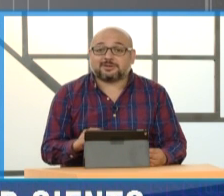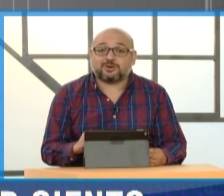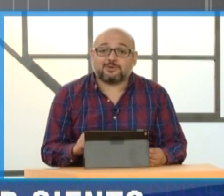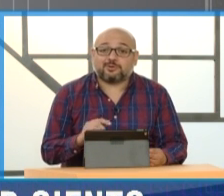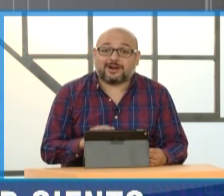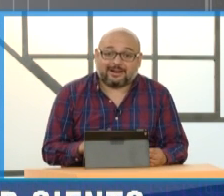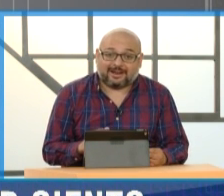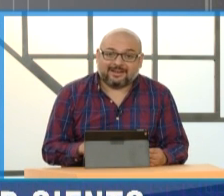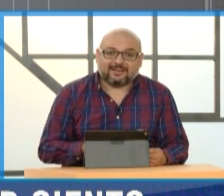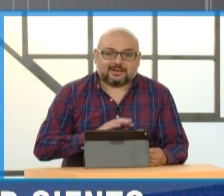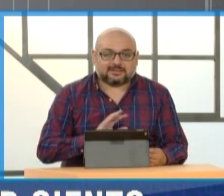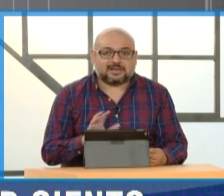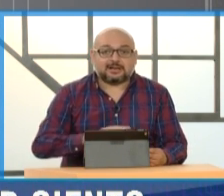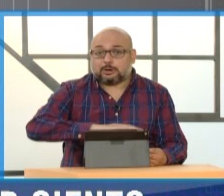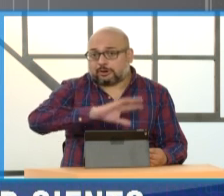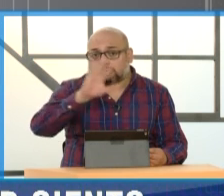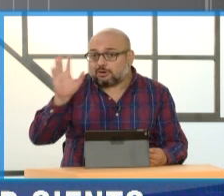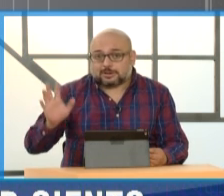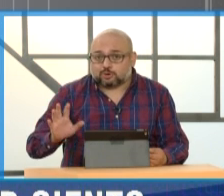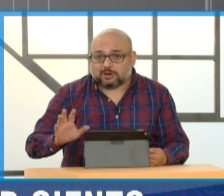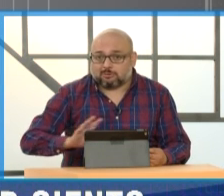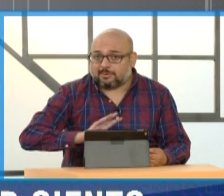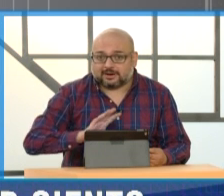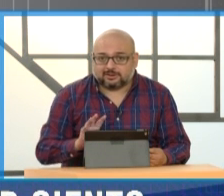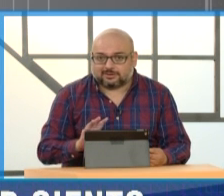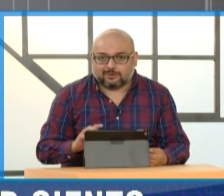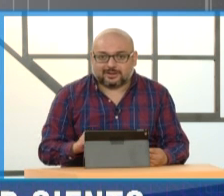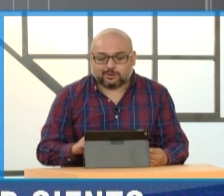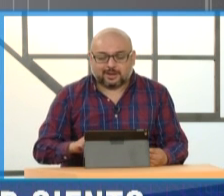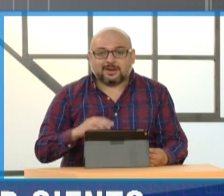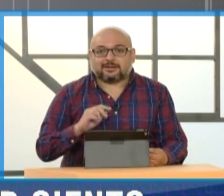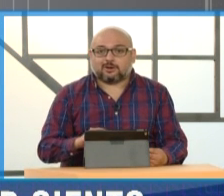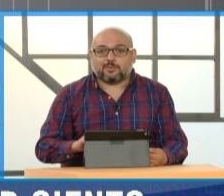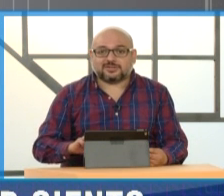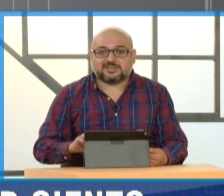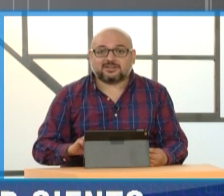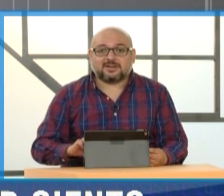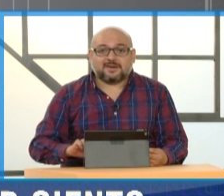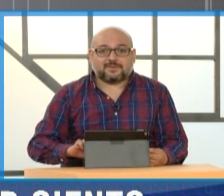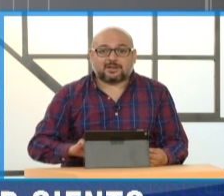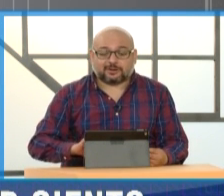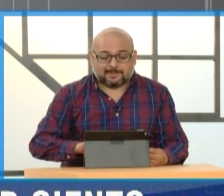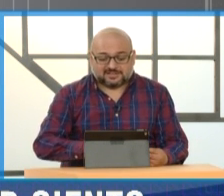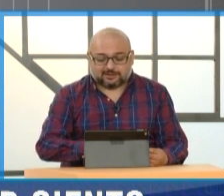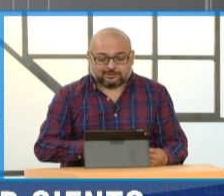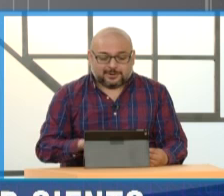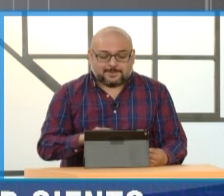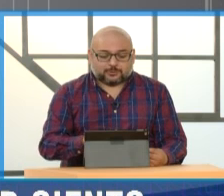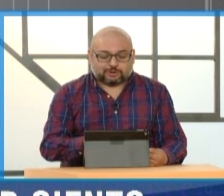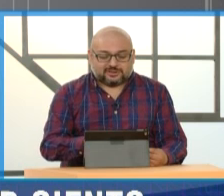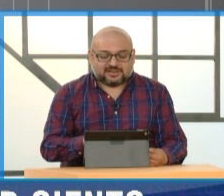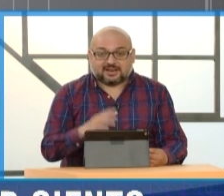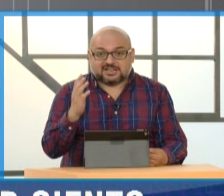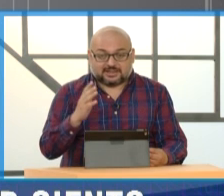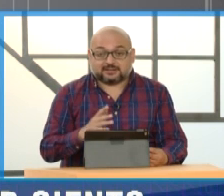contenedores de basura como en Ucrania. Y lo escribió todo en mayúscula, como para que no quede duda de cómo se siente frente a lo que está pasando.